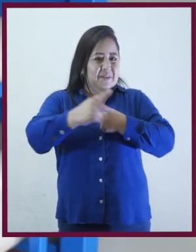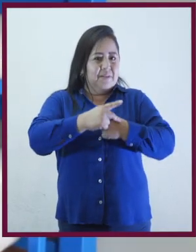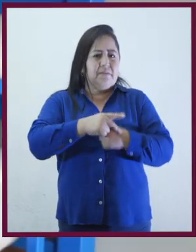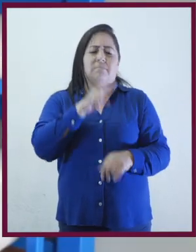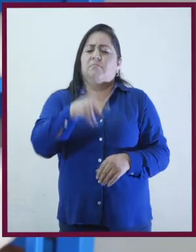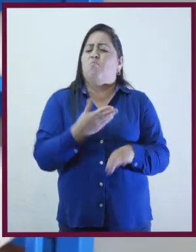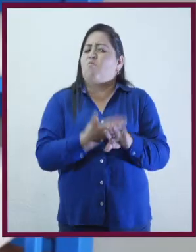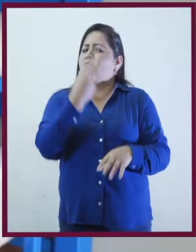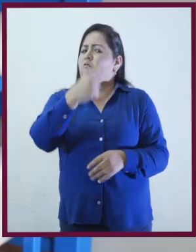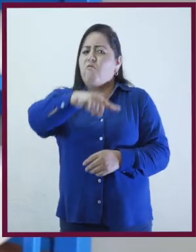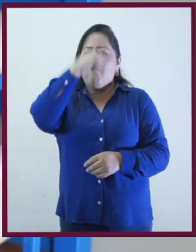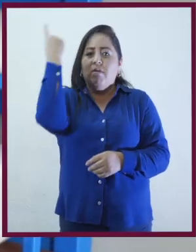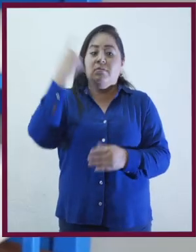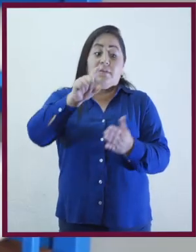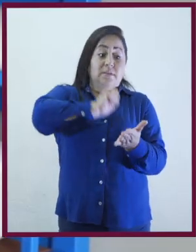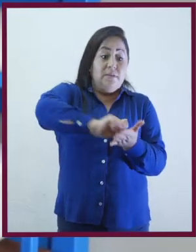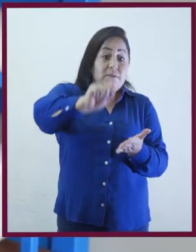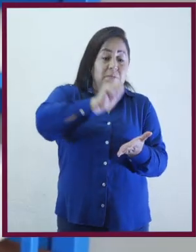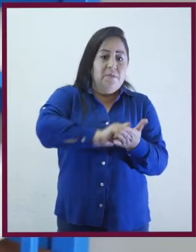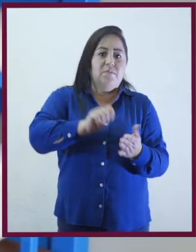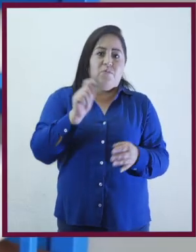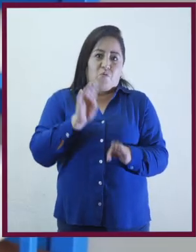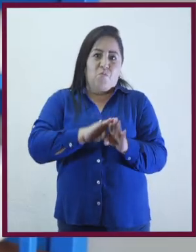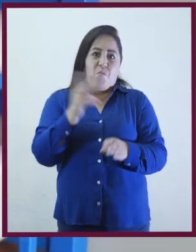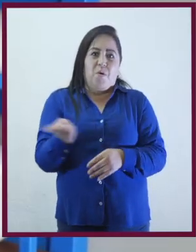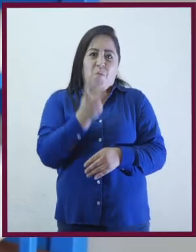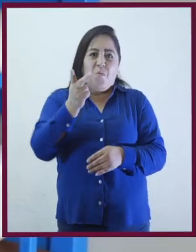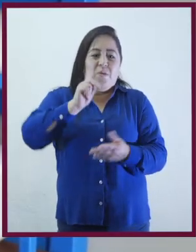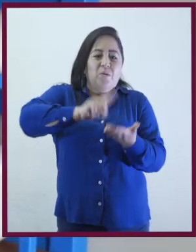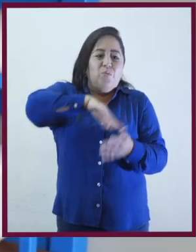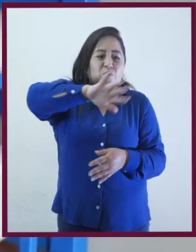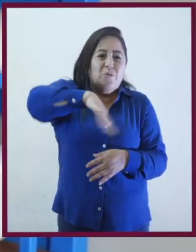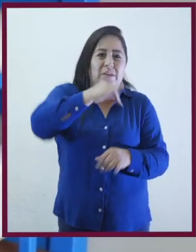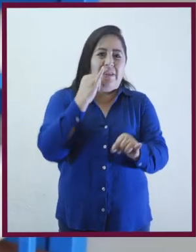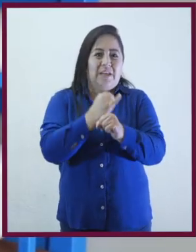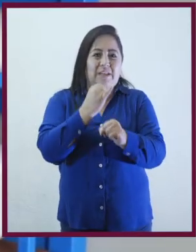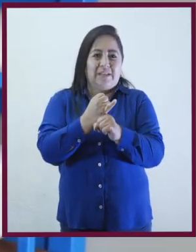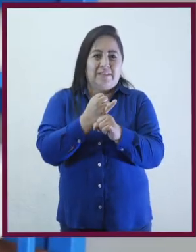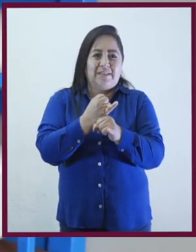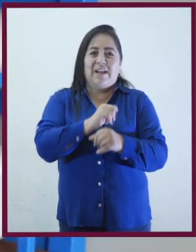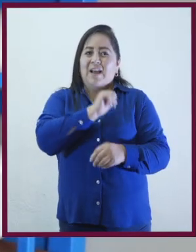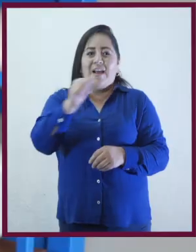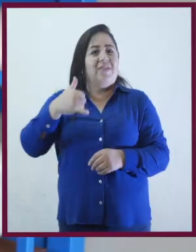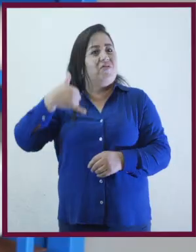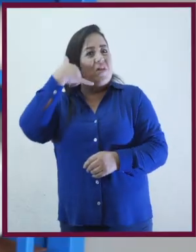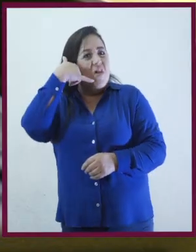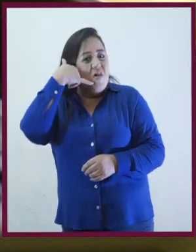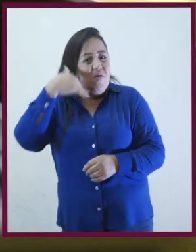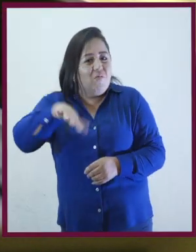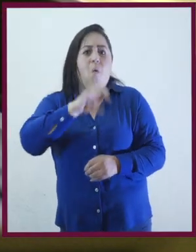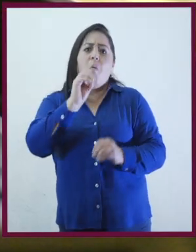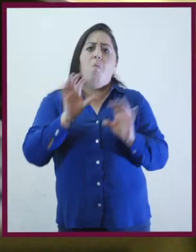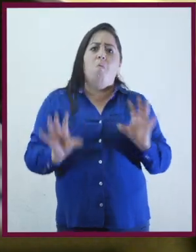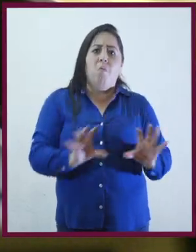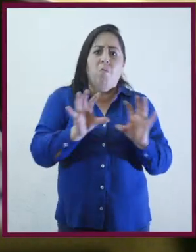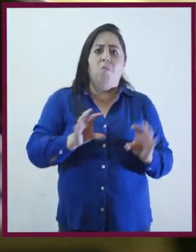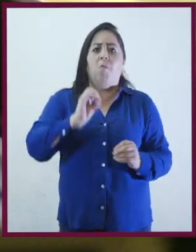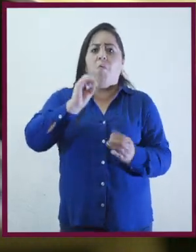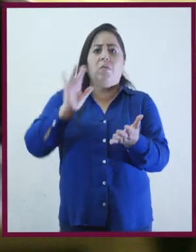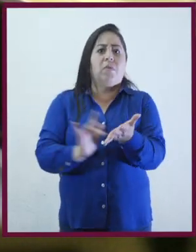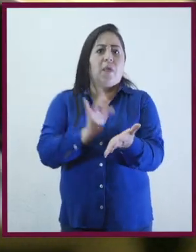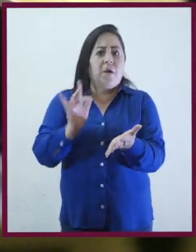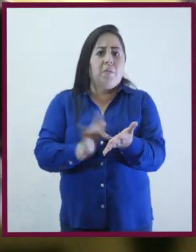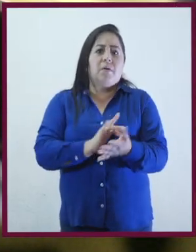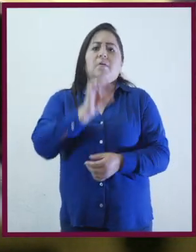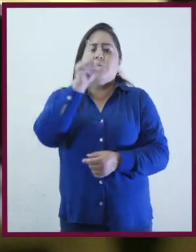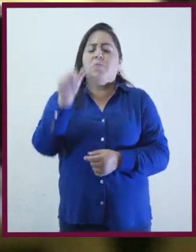Muy fácil. Escribimos nuestra pregunta en el buscador de Internet, en nuestro teléfono celular, computadora o tablet, y